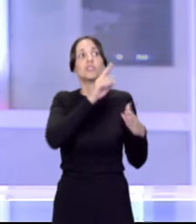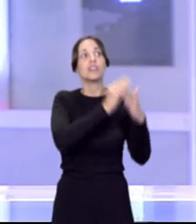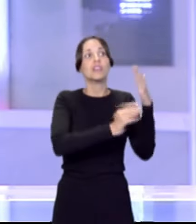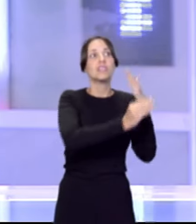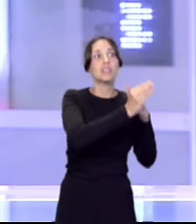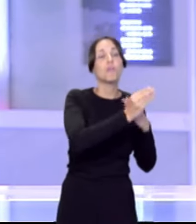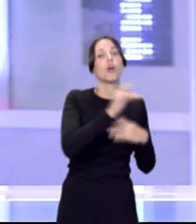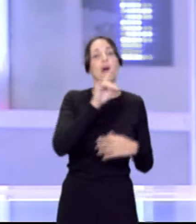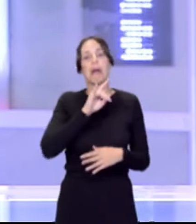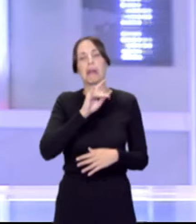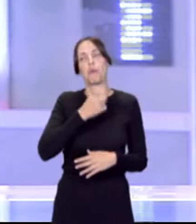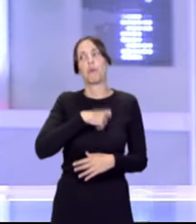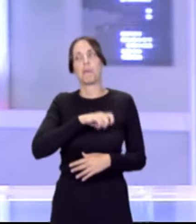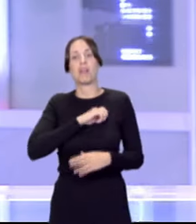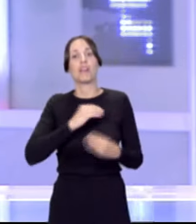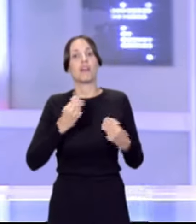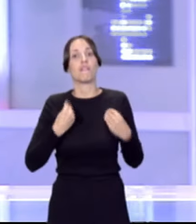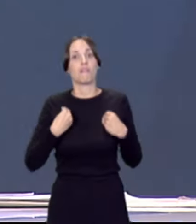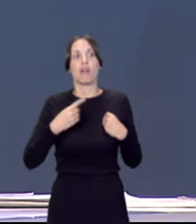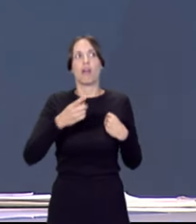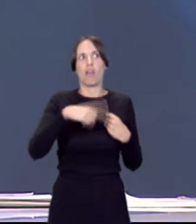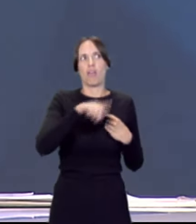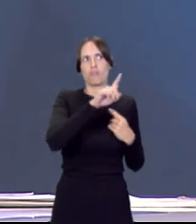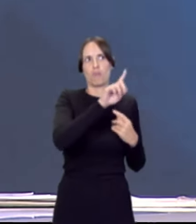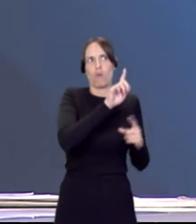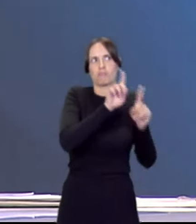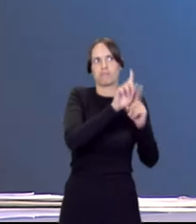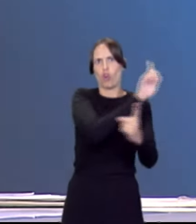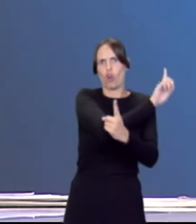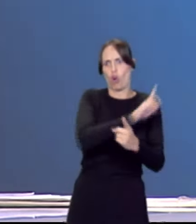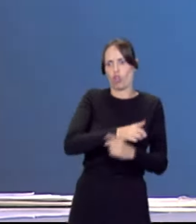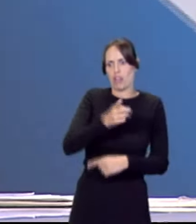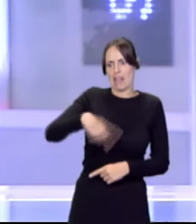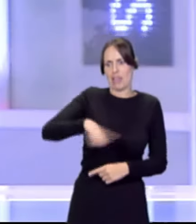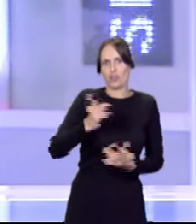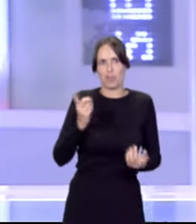que se pueden sentir tremendamente atacados. De todas formas, a mí no me sorprende